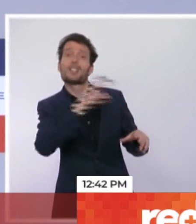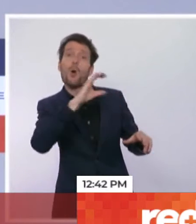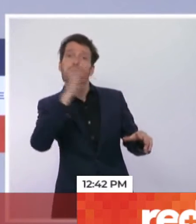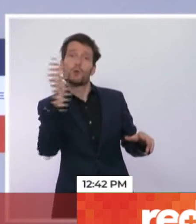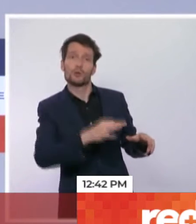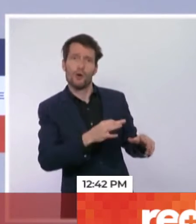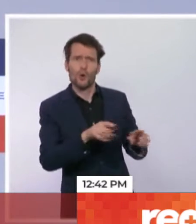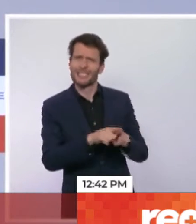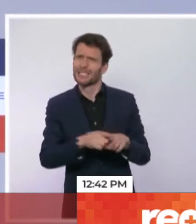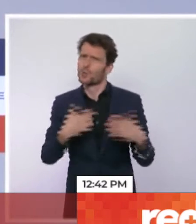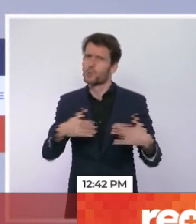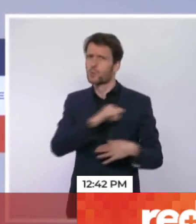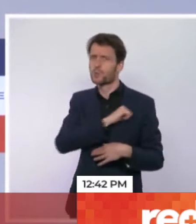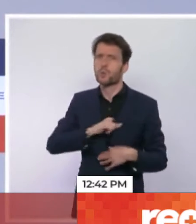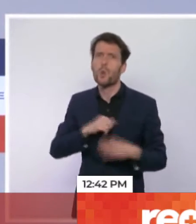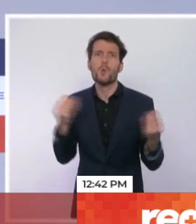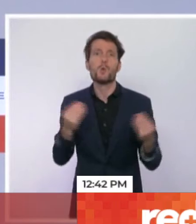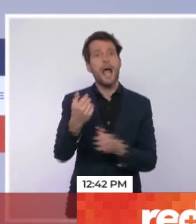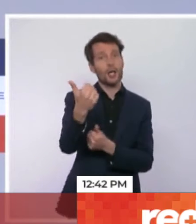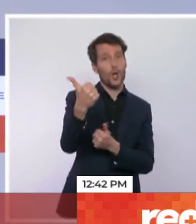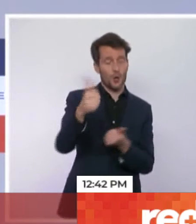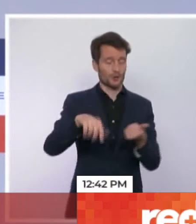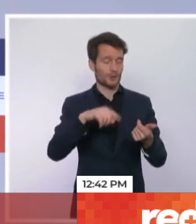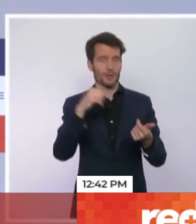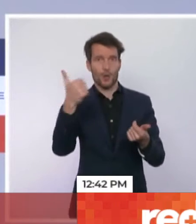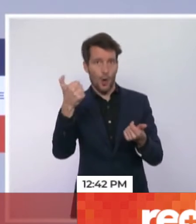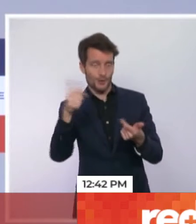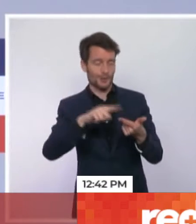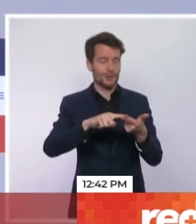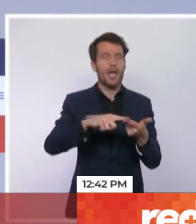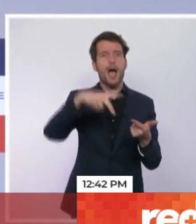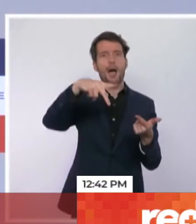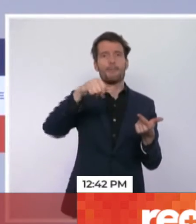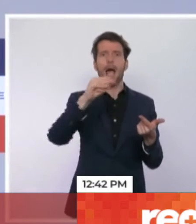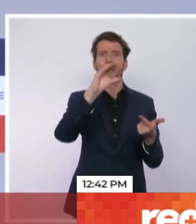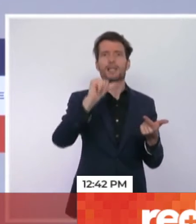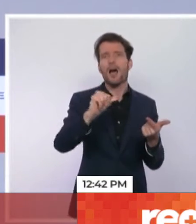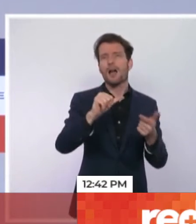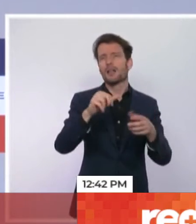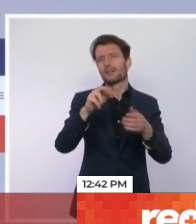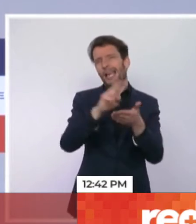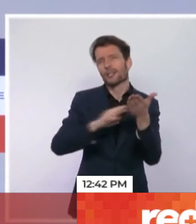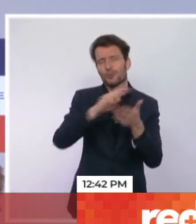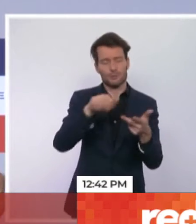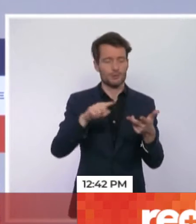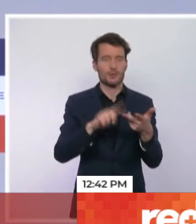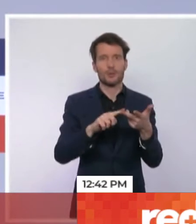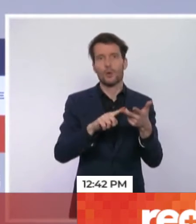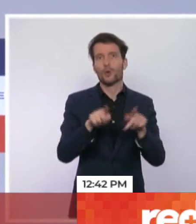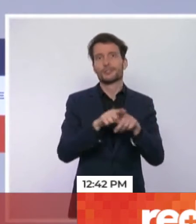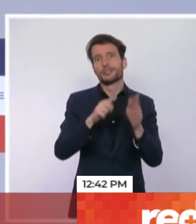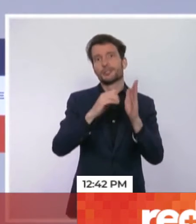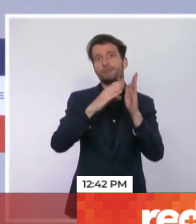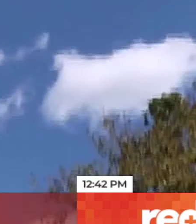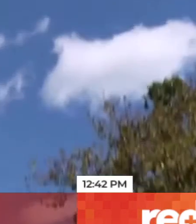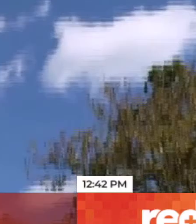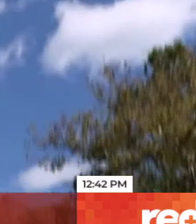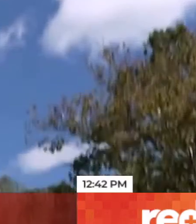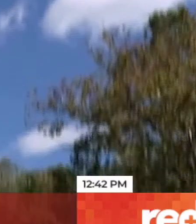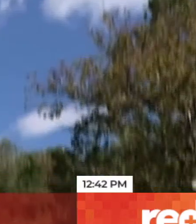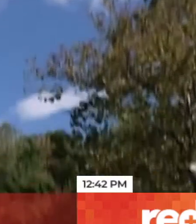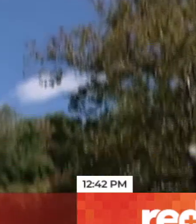especialmente alta en varias regiones en todas partes la epidemia se acelera y el virus gana terreno pero